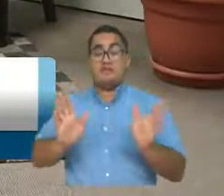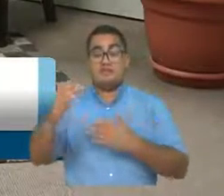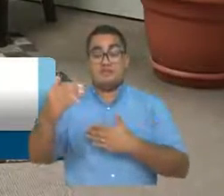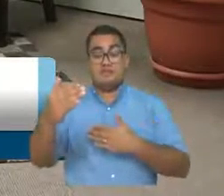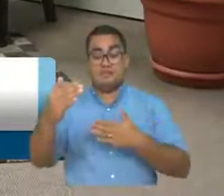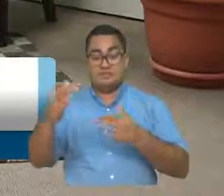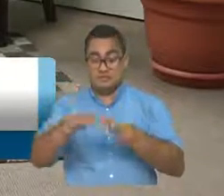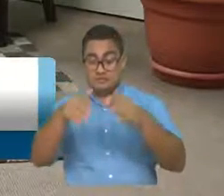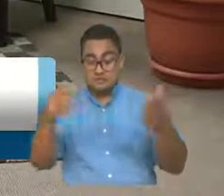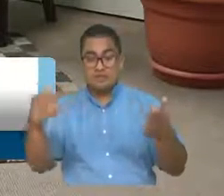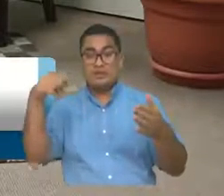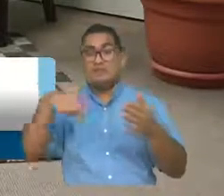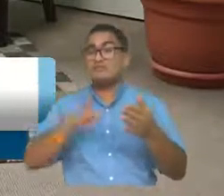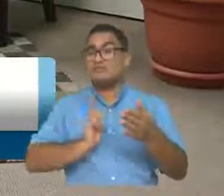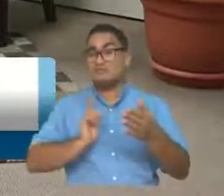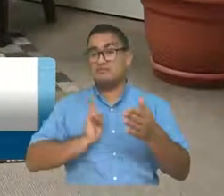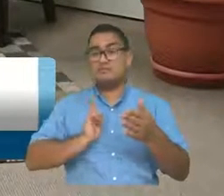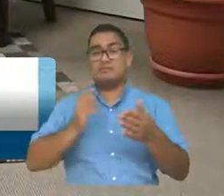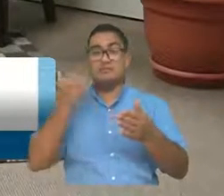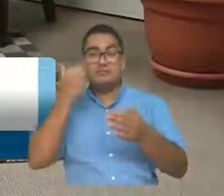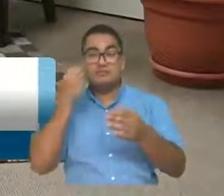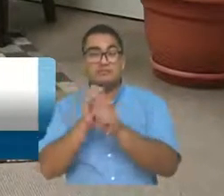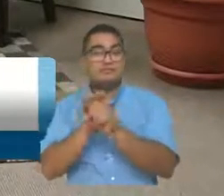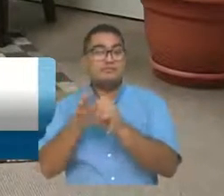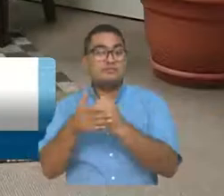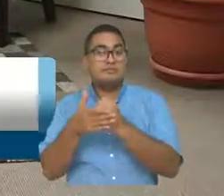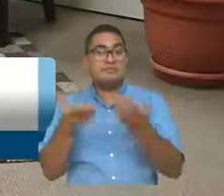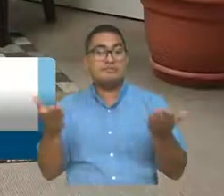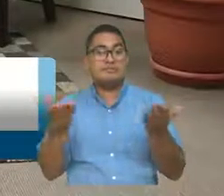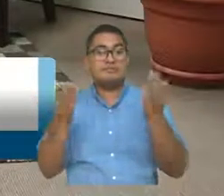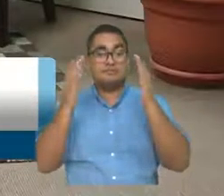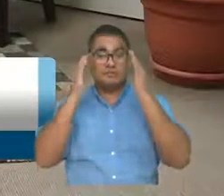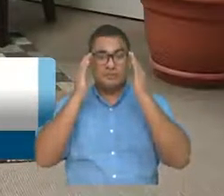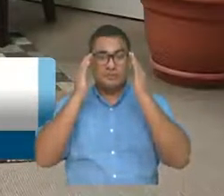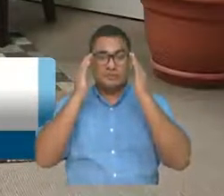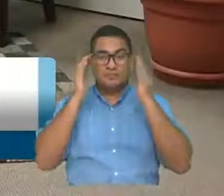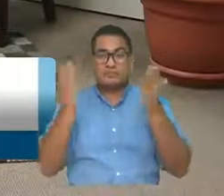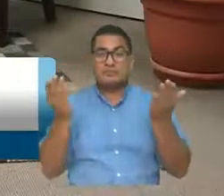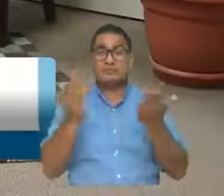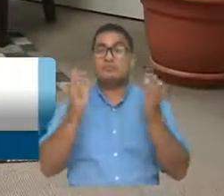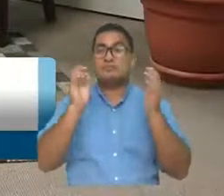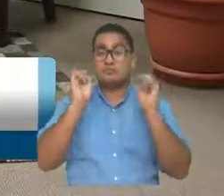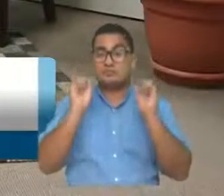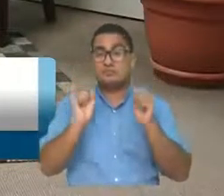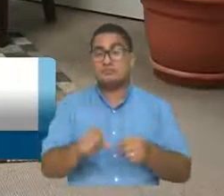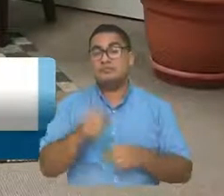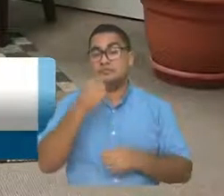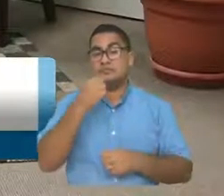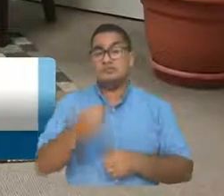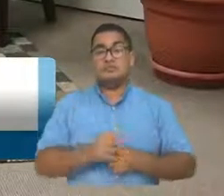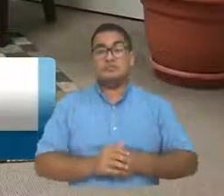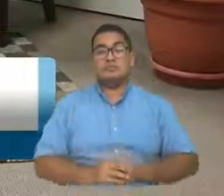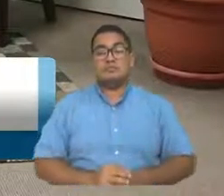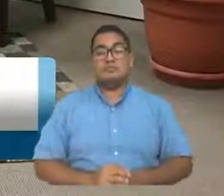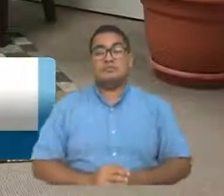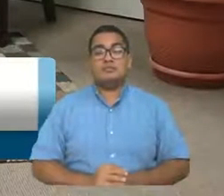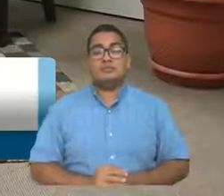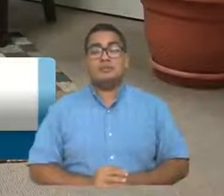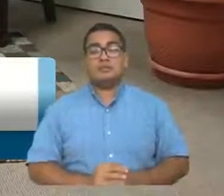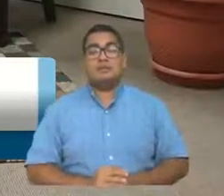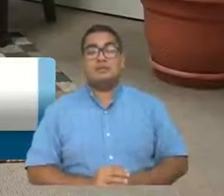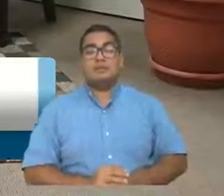envían, por ejemplo, encomienda. Si alguien estaba enfermo del coronavirus, mandó una